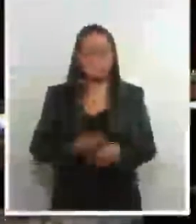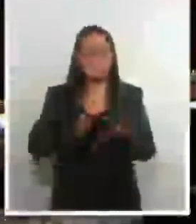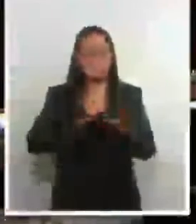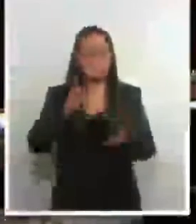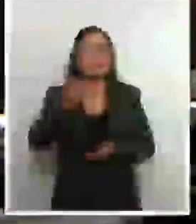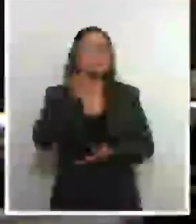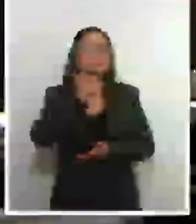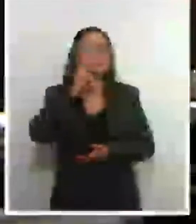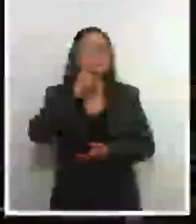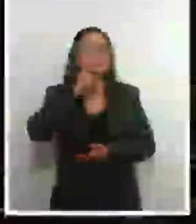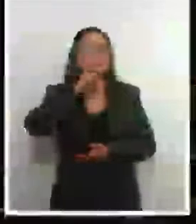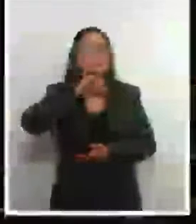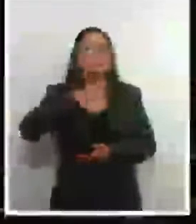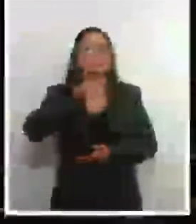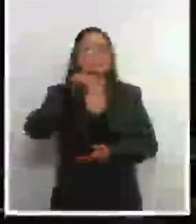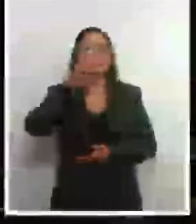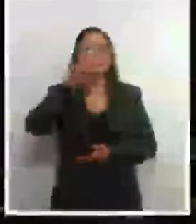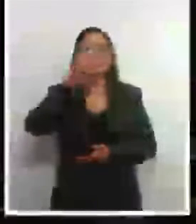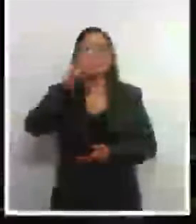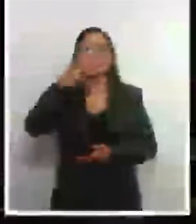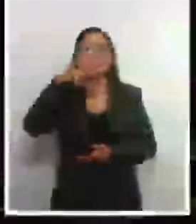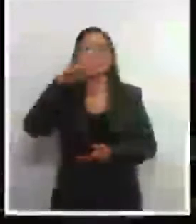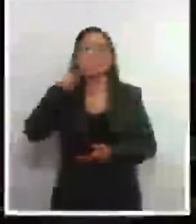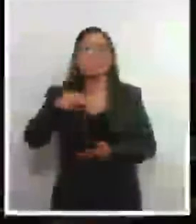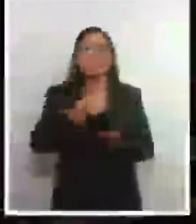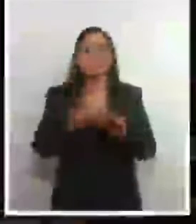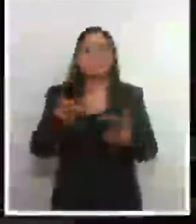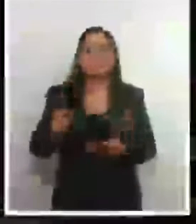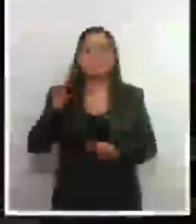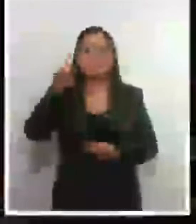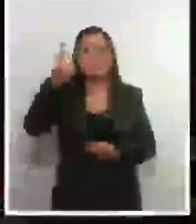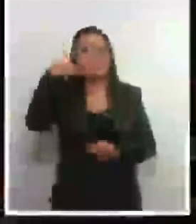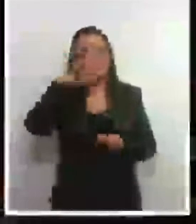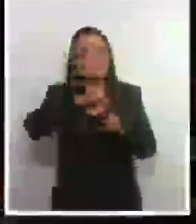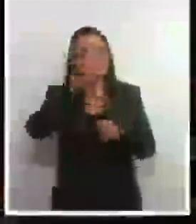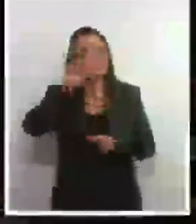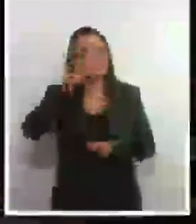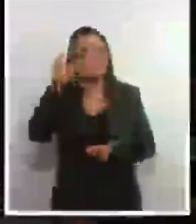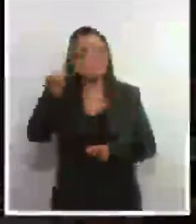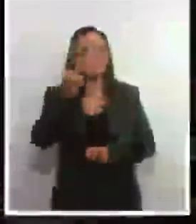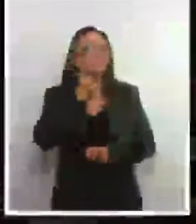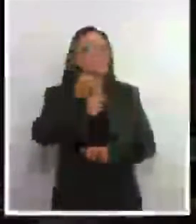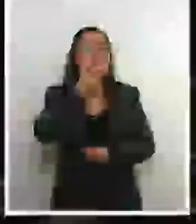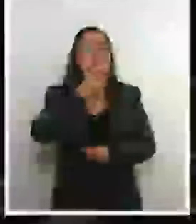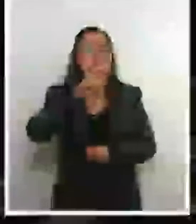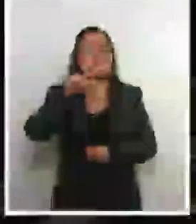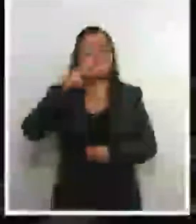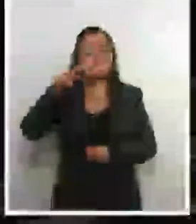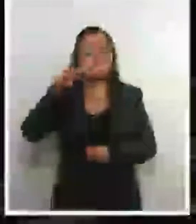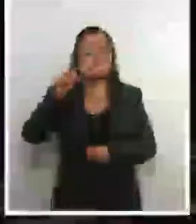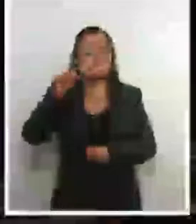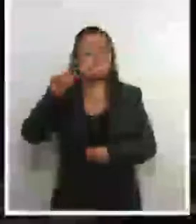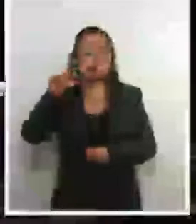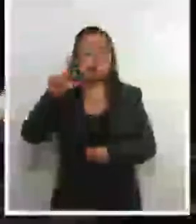Gracias, diputada Hussitman. Tiene el uso de la palabra en favor el diputado Roberto López.